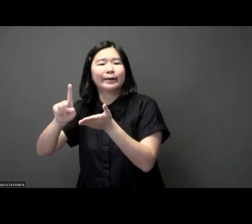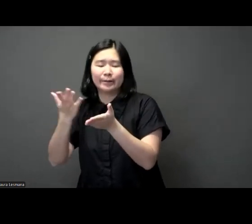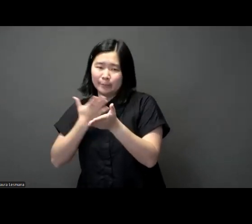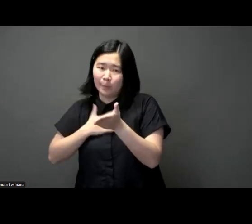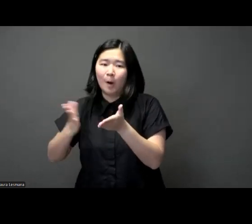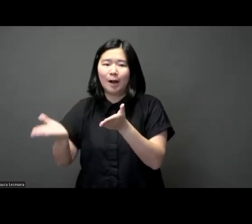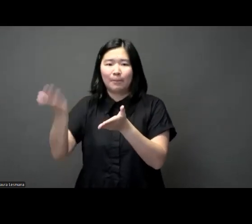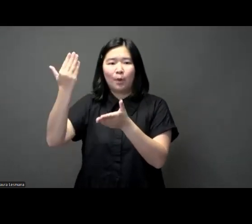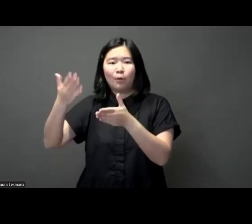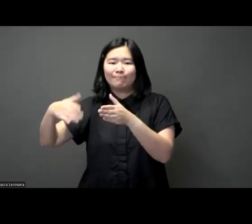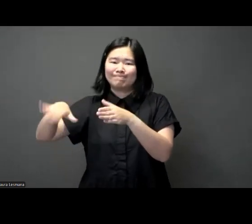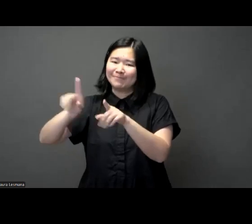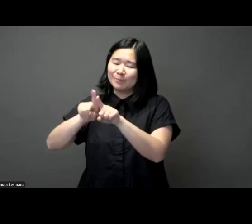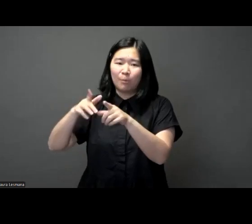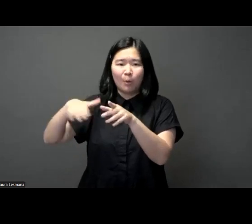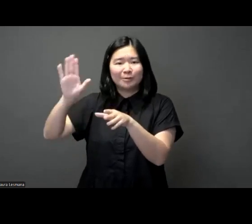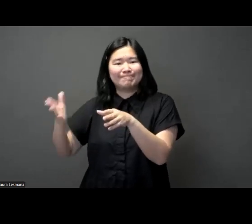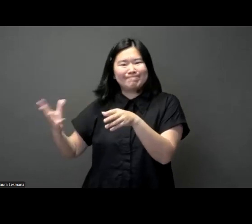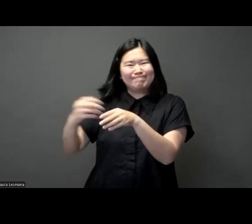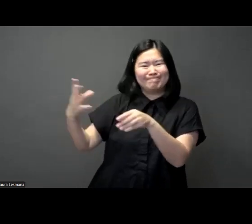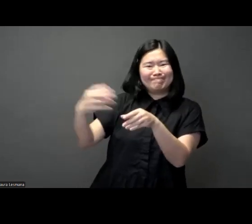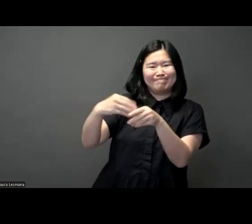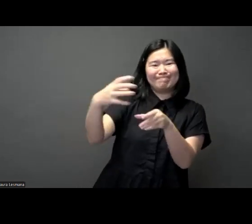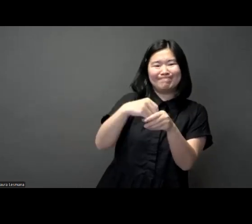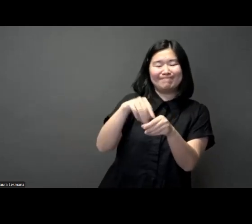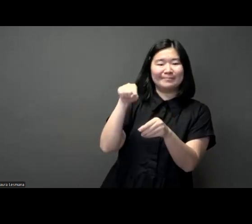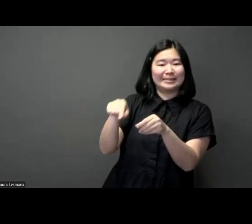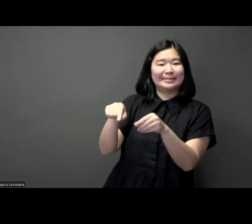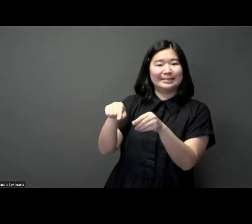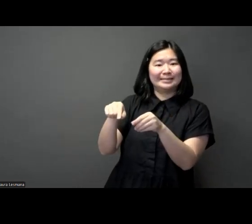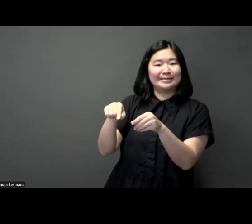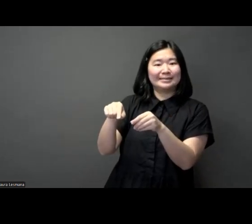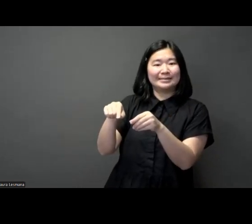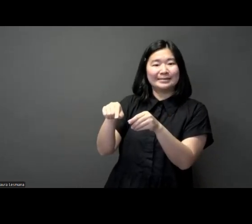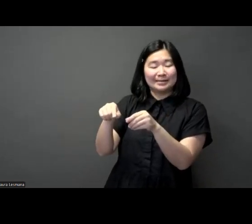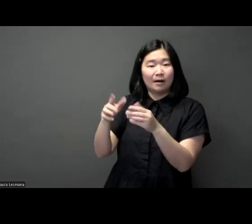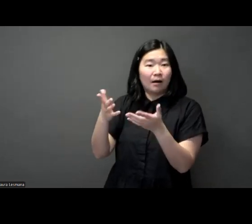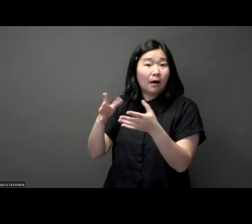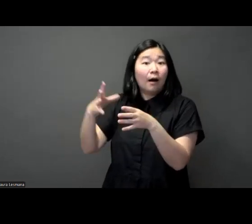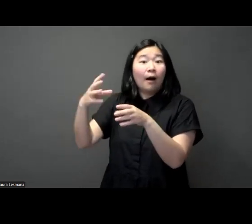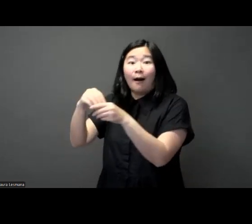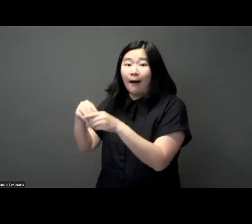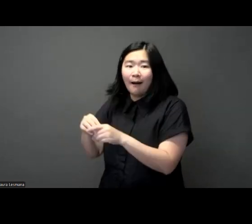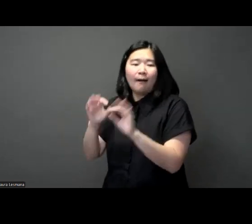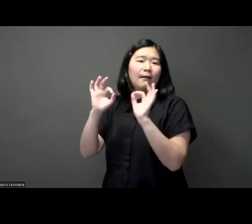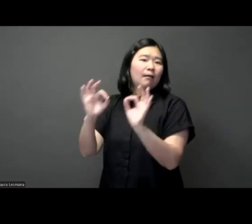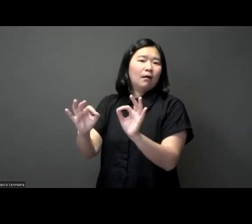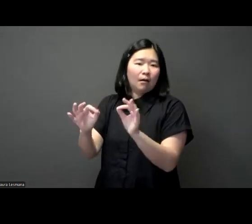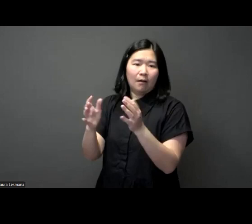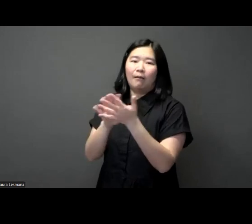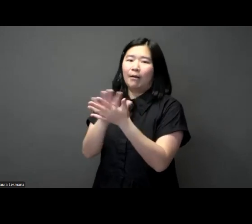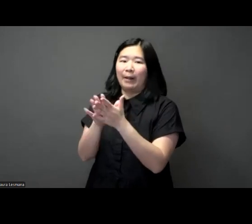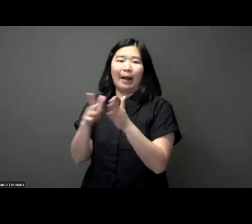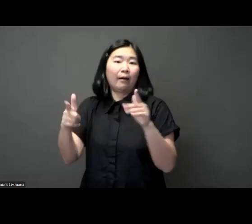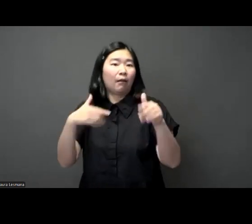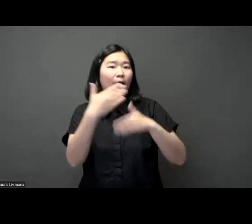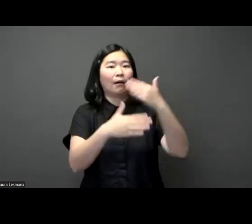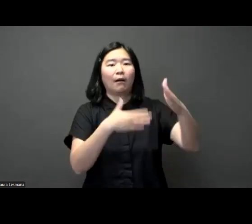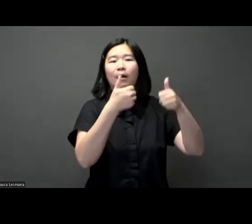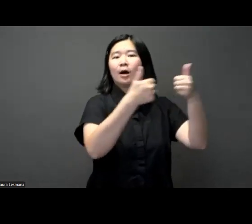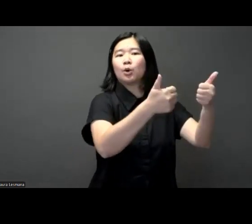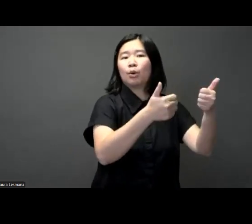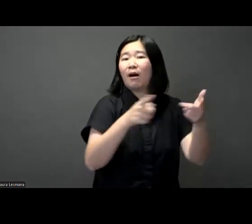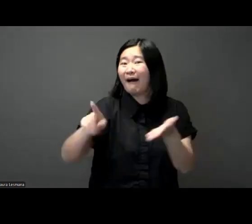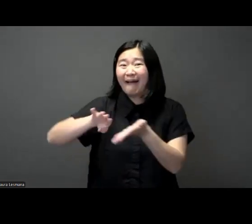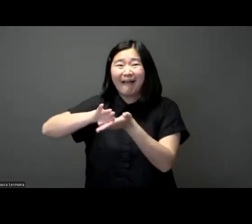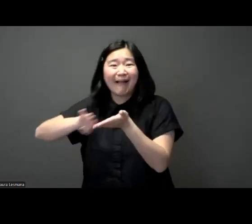participación significativa, nunca vamos a tener éxito en el programa de eliminación de enfermedades. También tenemos que trabajar